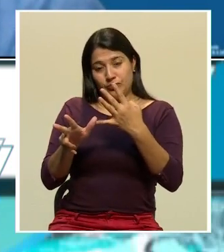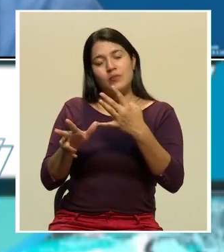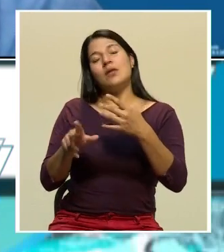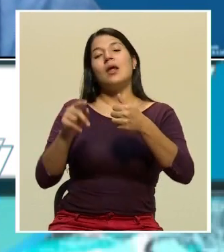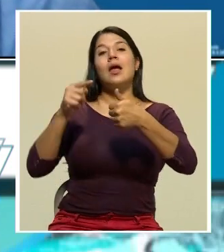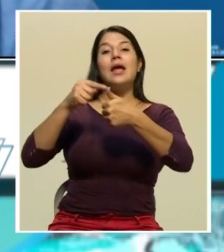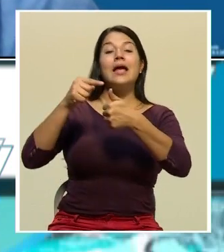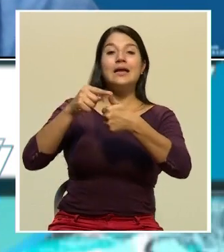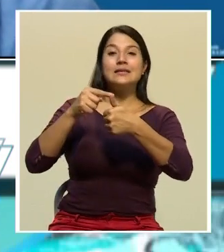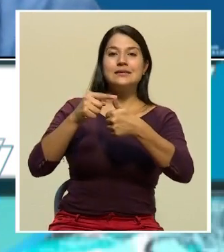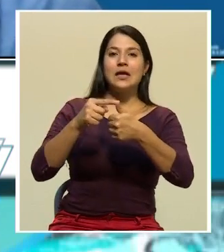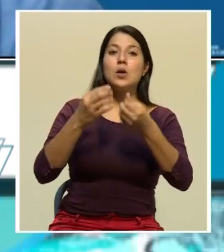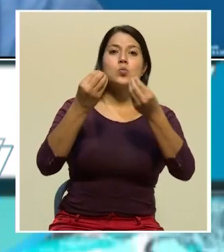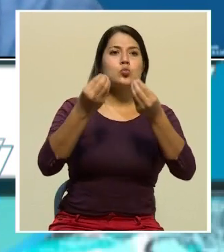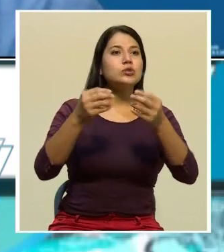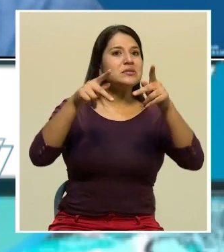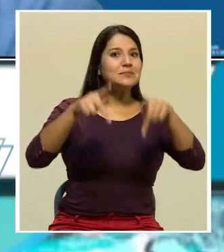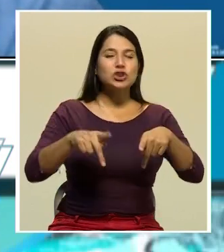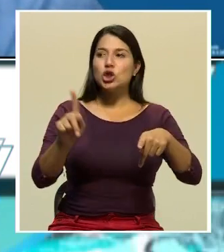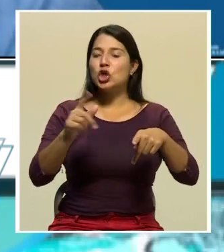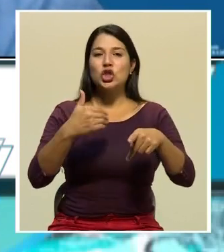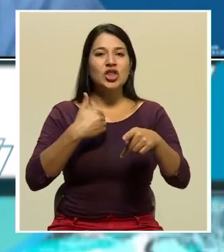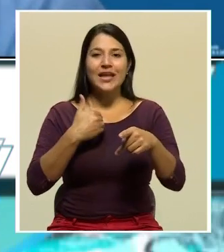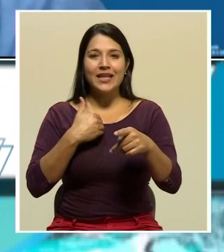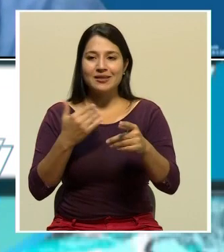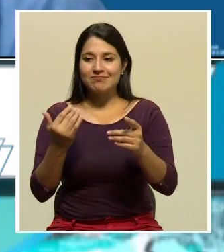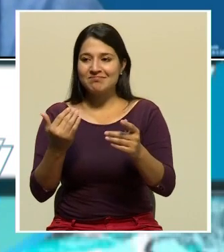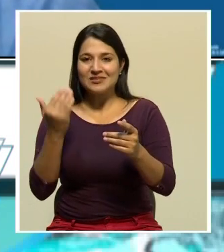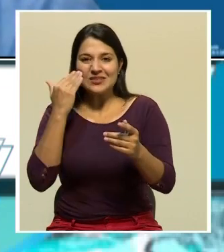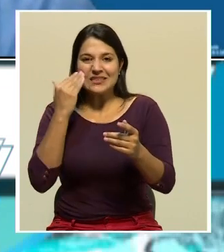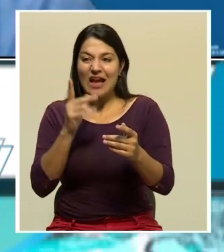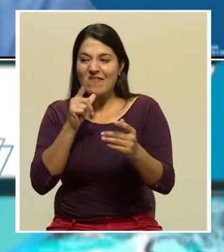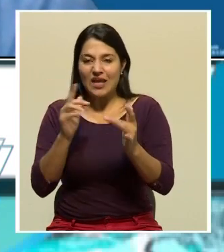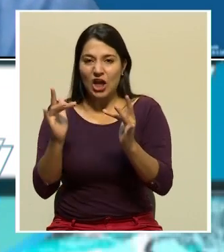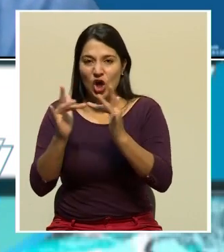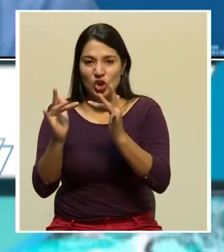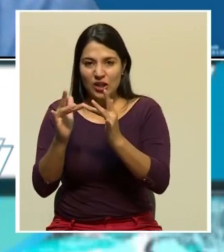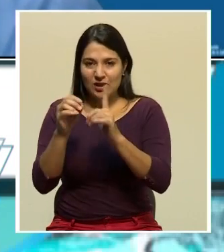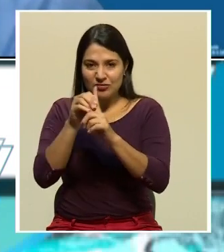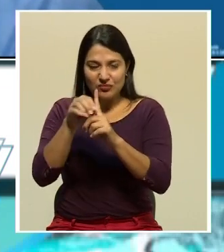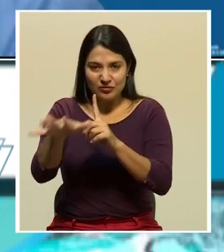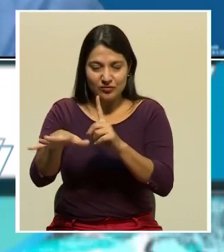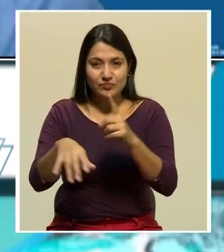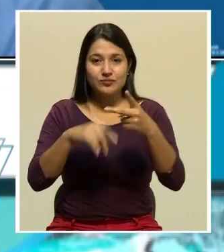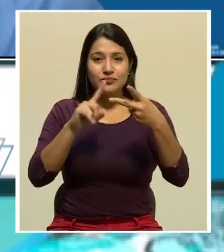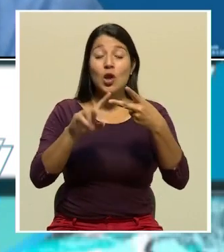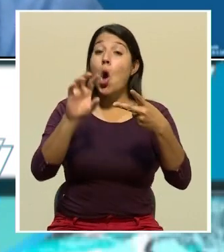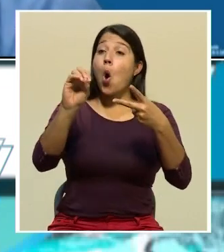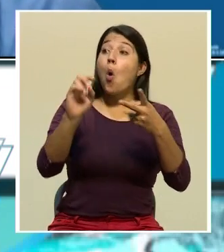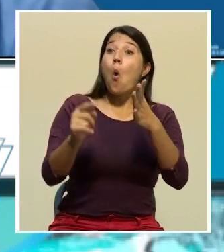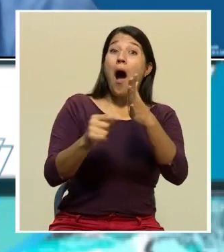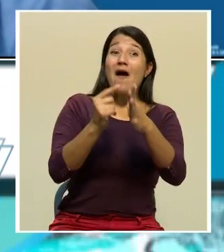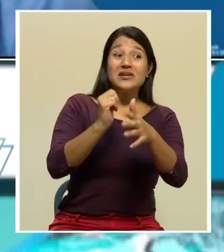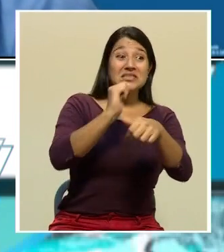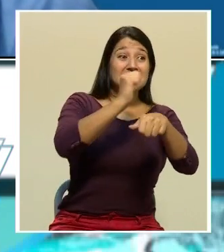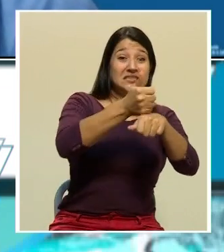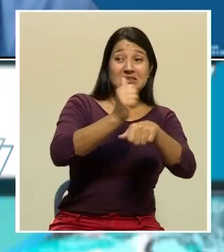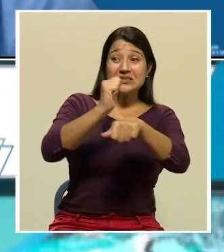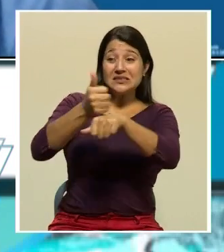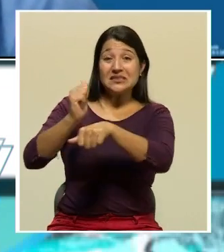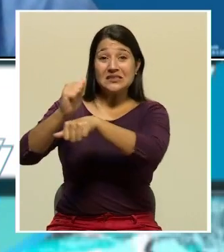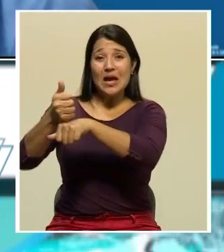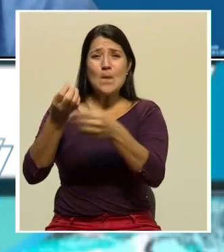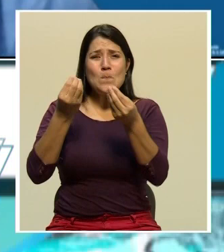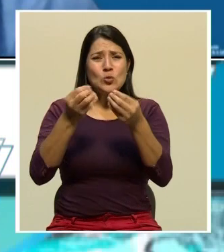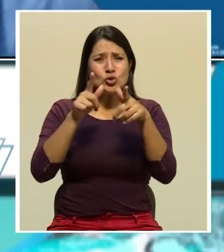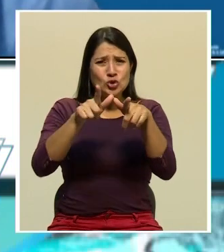no vinculados a cadena de transmisión, o cuando hay una gran cantidad de casos de vigilancia centinela laboratorial. Los países tienen vigilancia